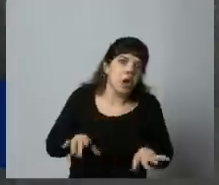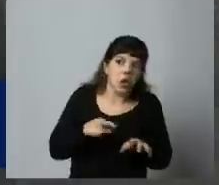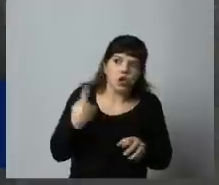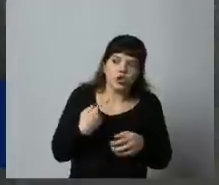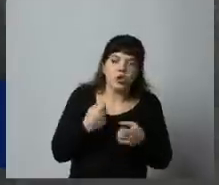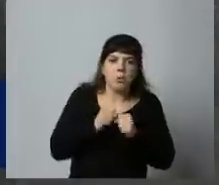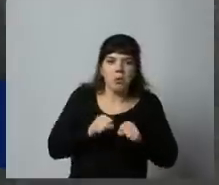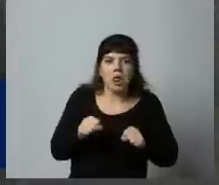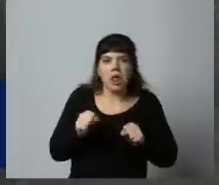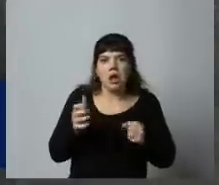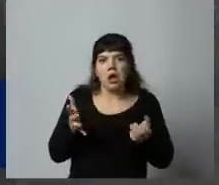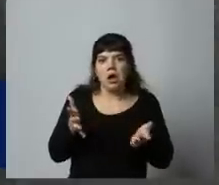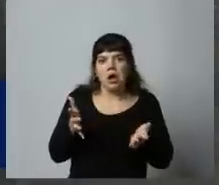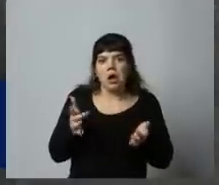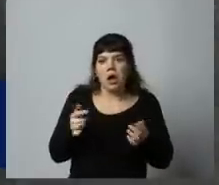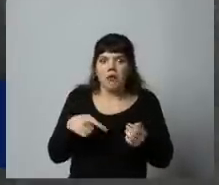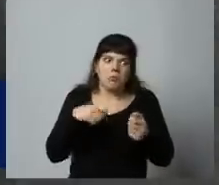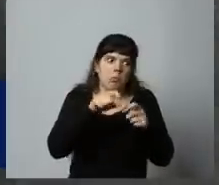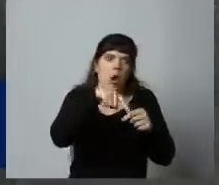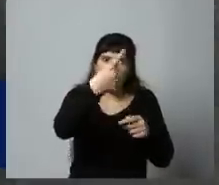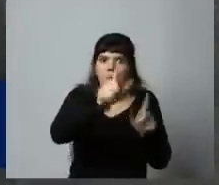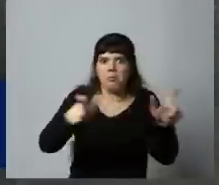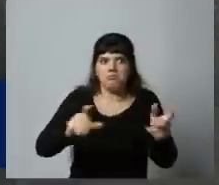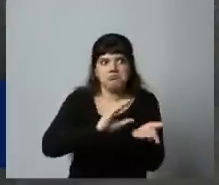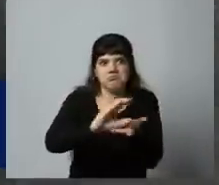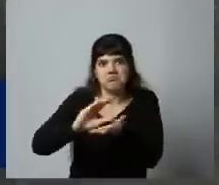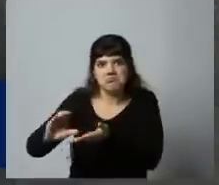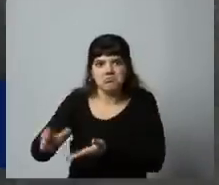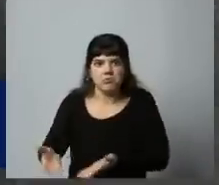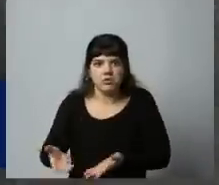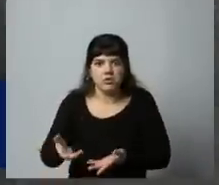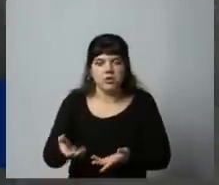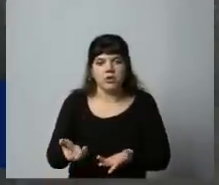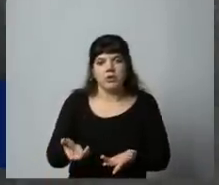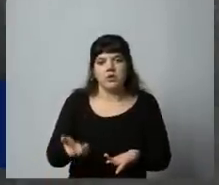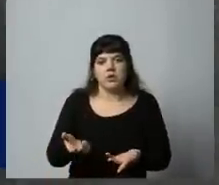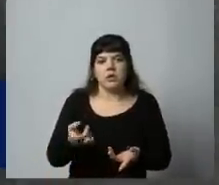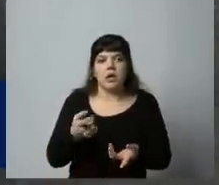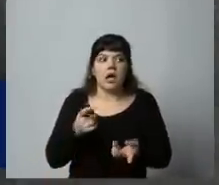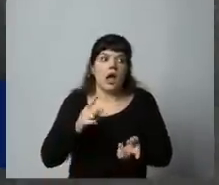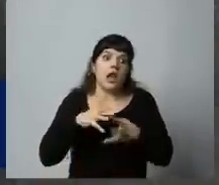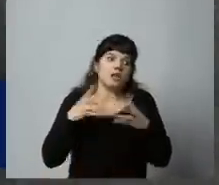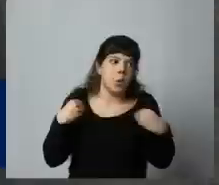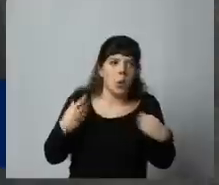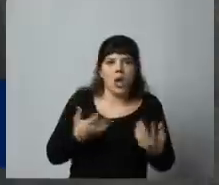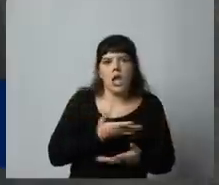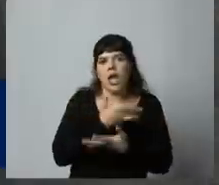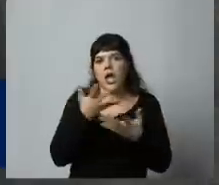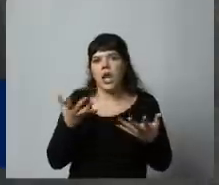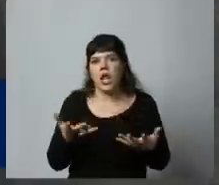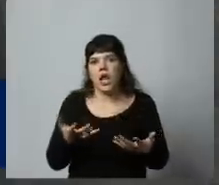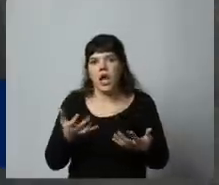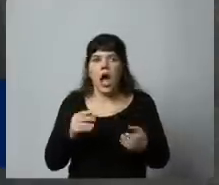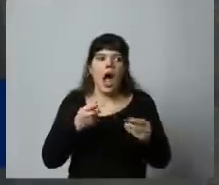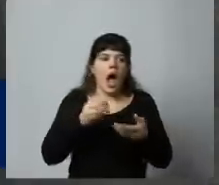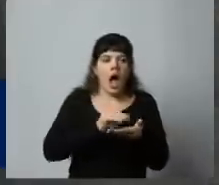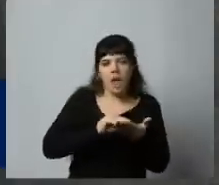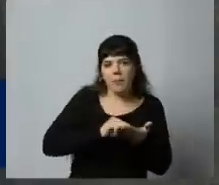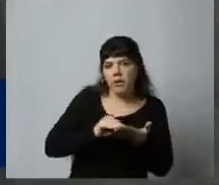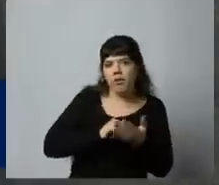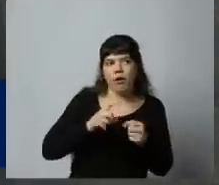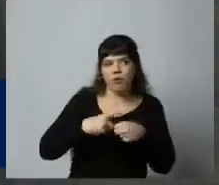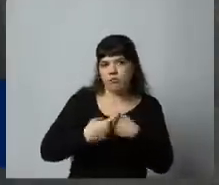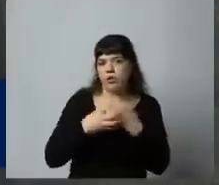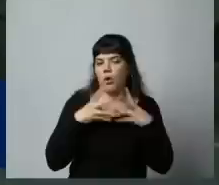llegar a a los contribuyentes sobre todo verdad y y a los y a las escuelas y a los administradores del Consejo de